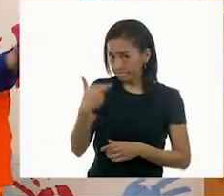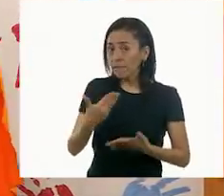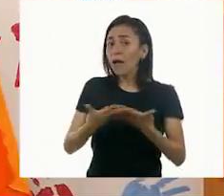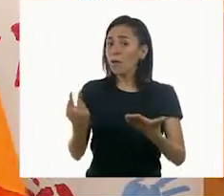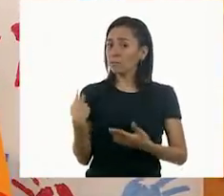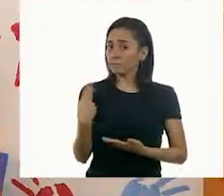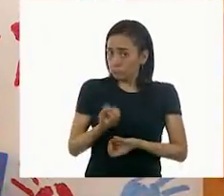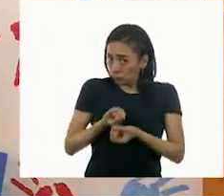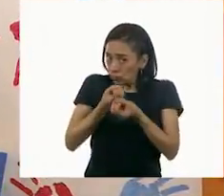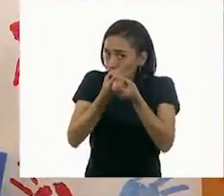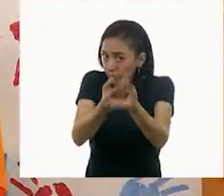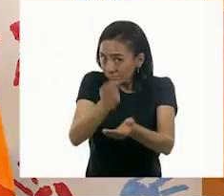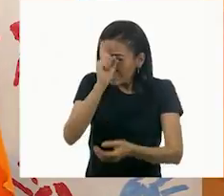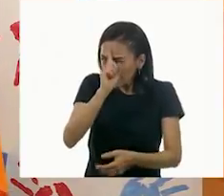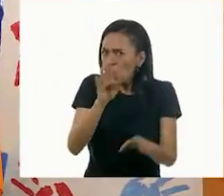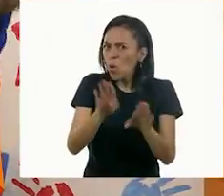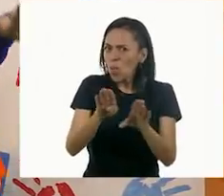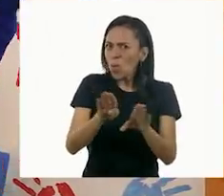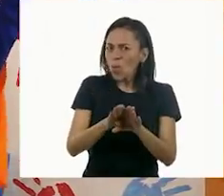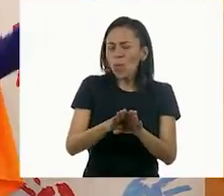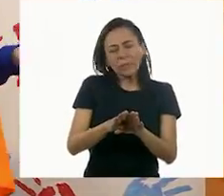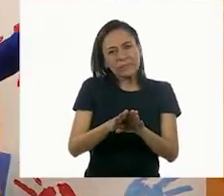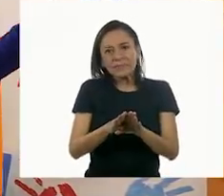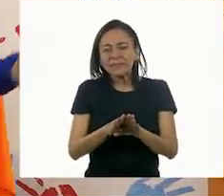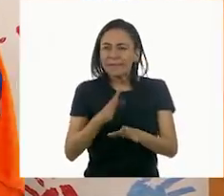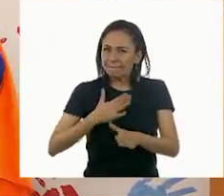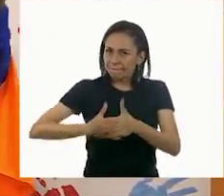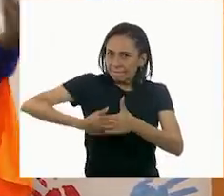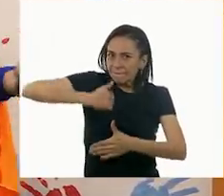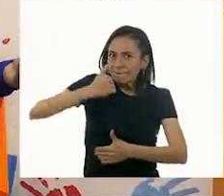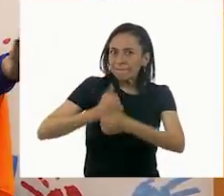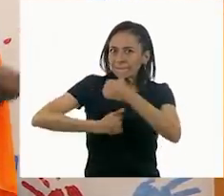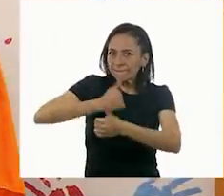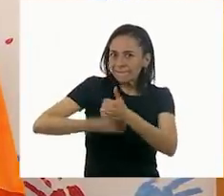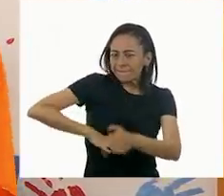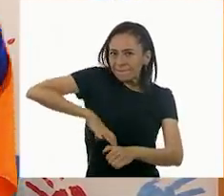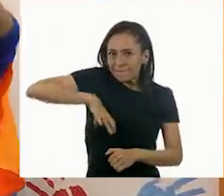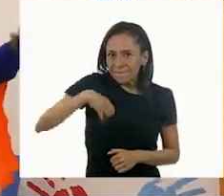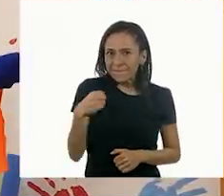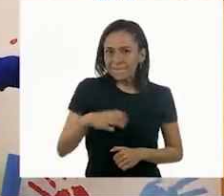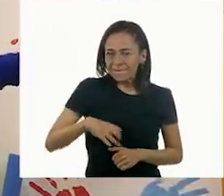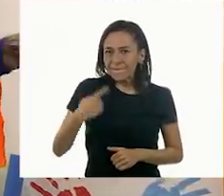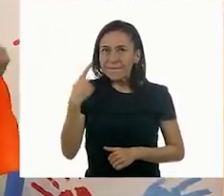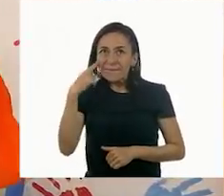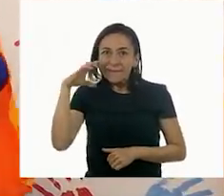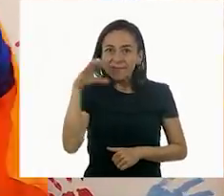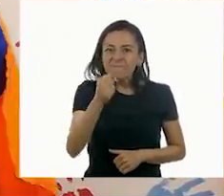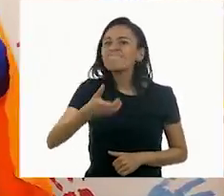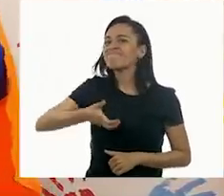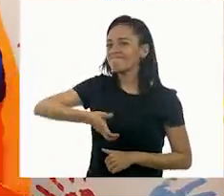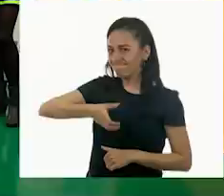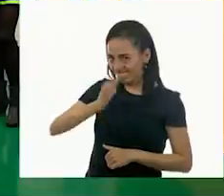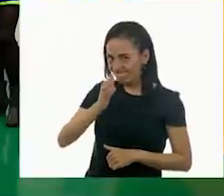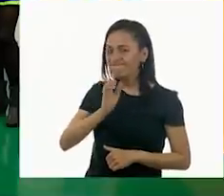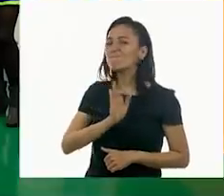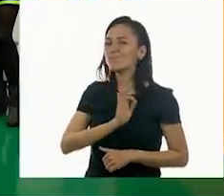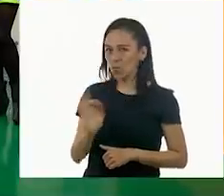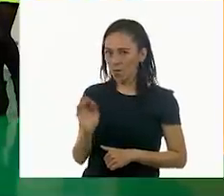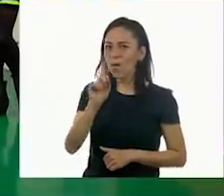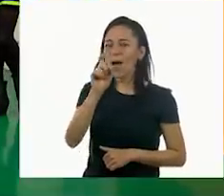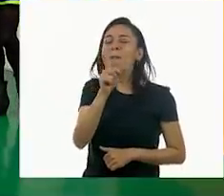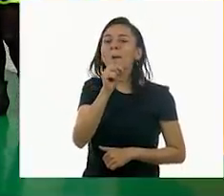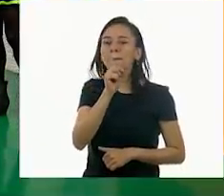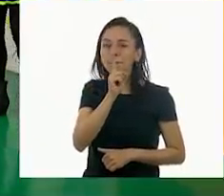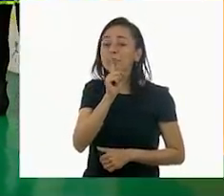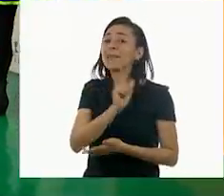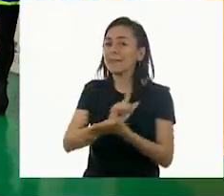cabo este reto de yo tomo agua simple, potable. Estas recomendaciones son, por ejemplo, maestra